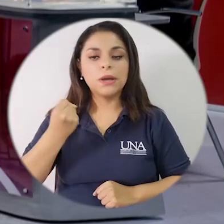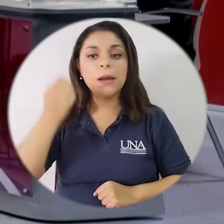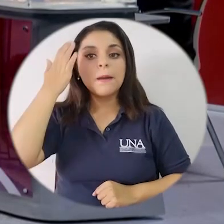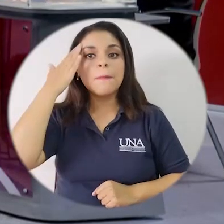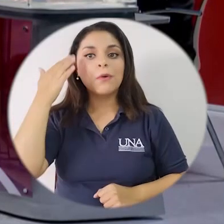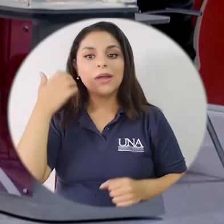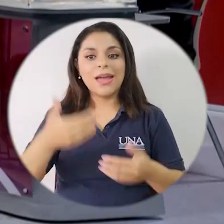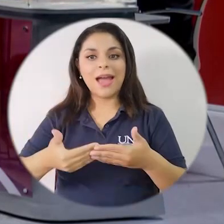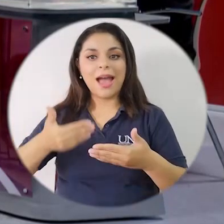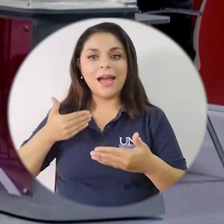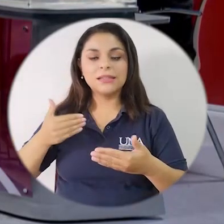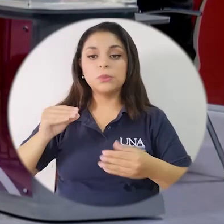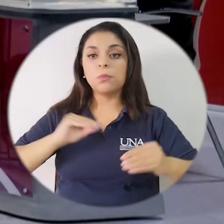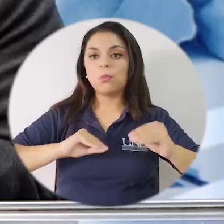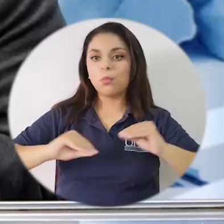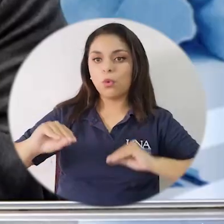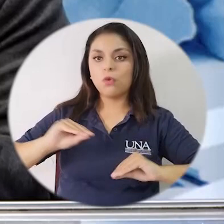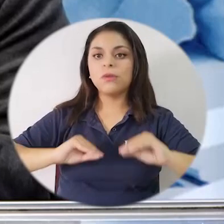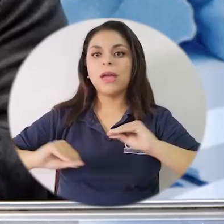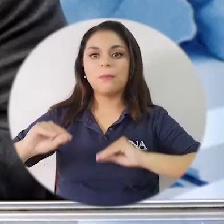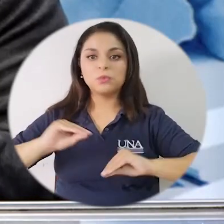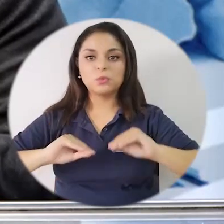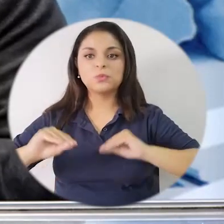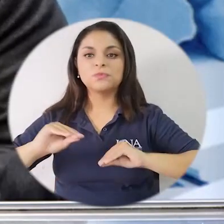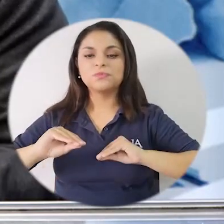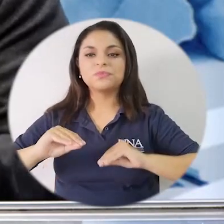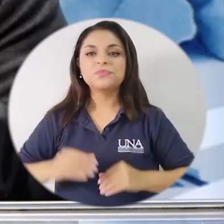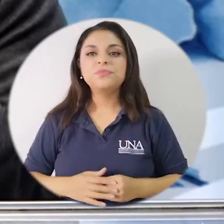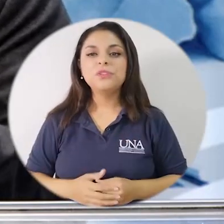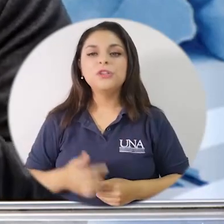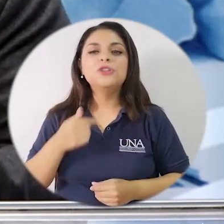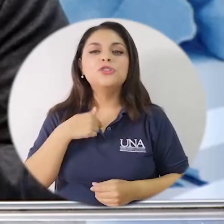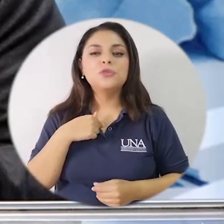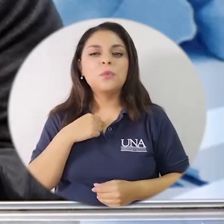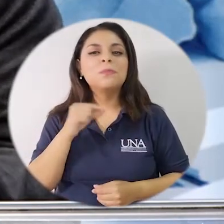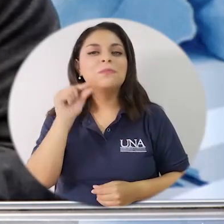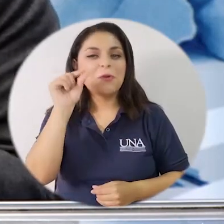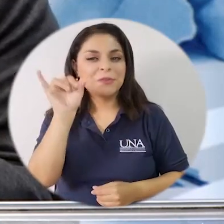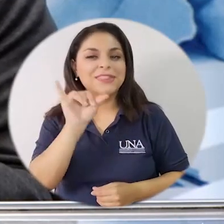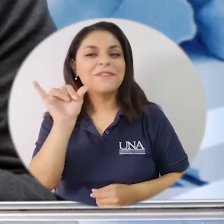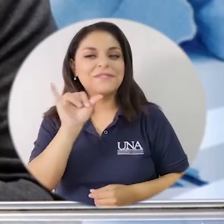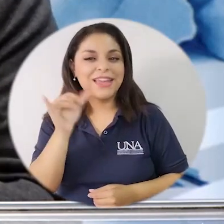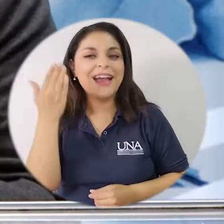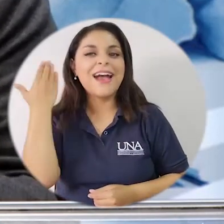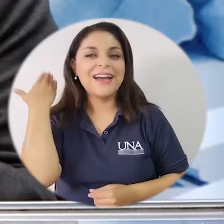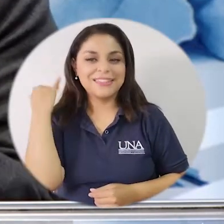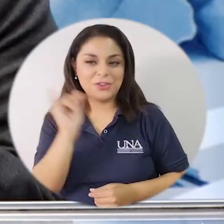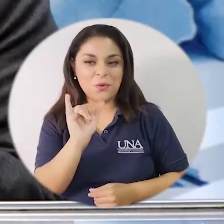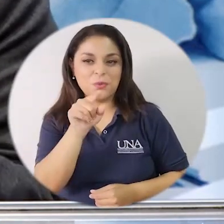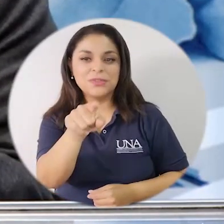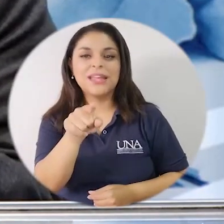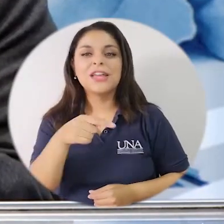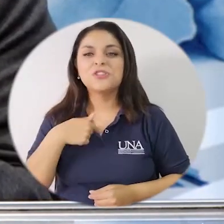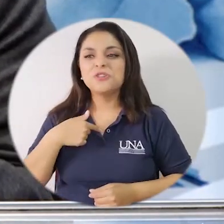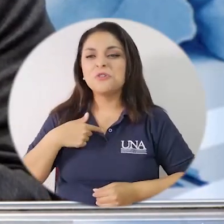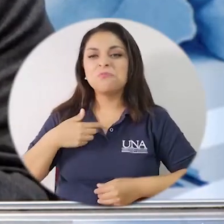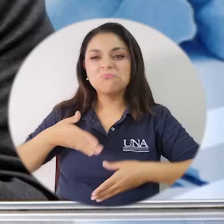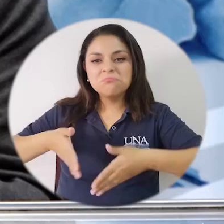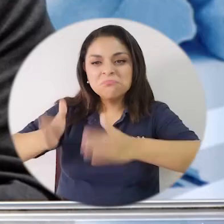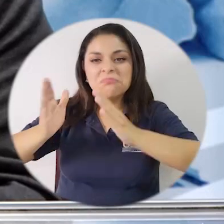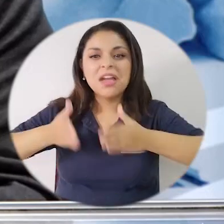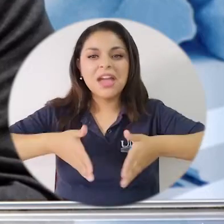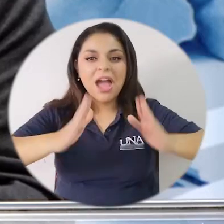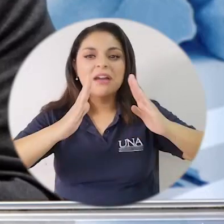nos movíamos, yo cogí una colita de ese espacio De los callejeros. de vivir en la calle, vivir en el potrero, y lo hacíamos de una